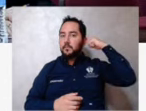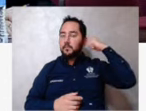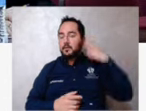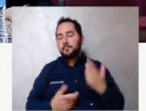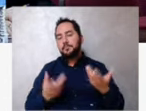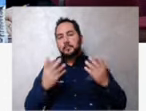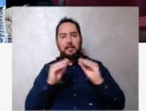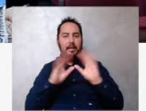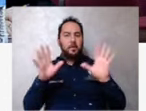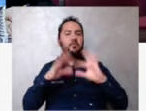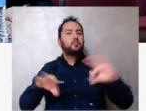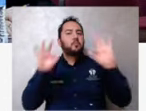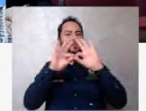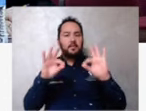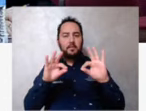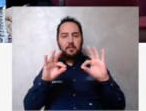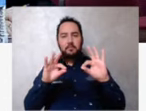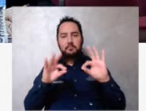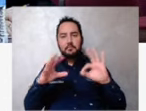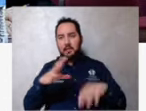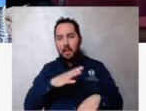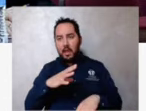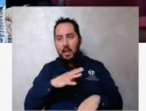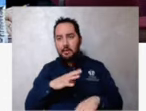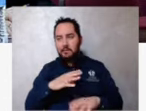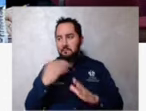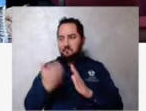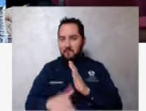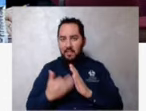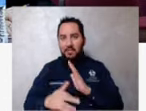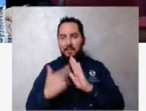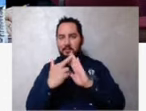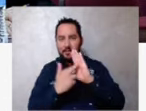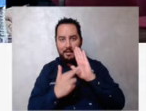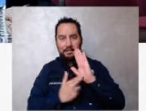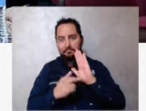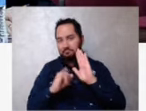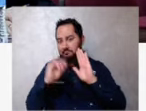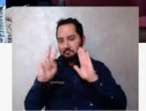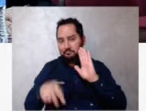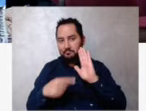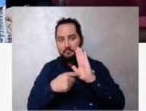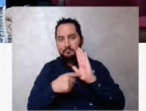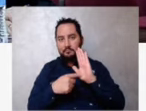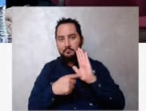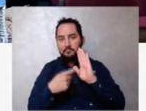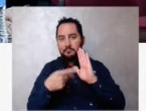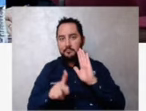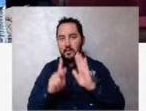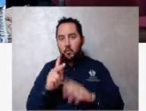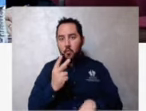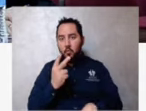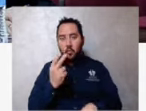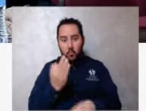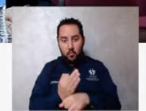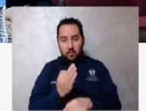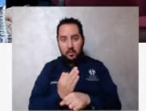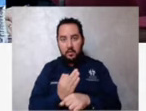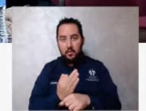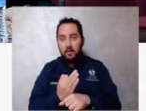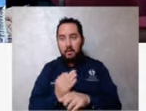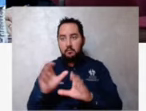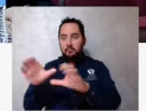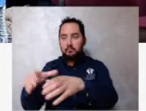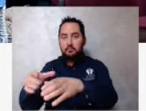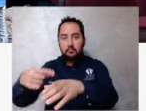imprescindible resaltar que a pesar de que se acredita la omisión legislativa y reglamentaria antes aducida, a la fecha de este segundo fallo, el Congreso local se